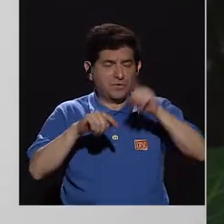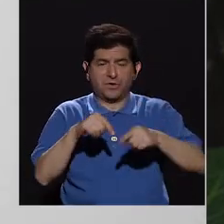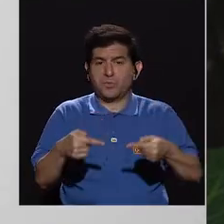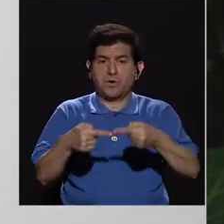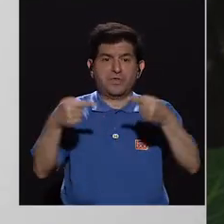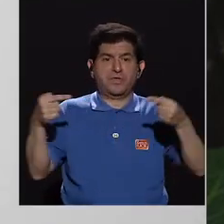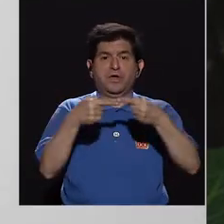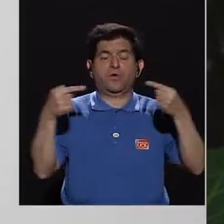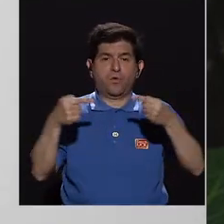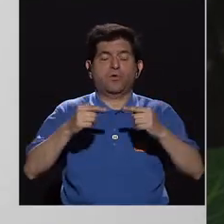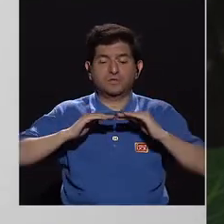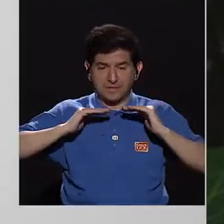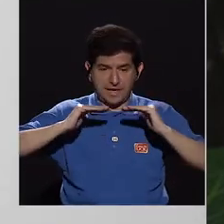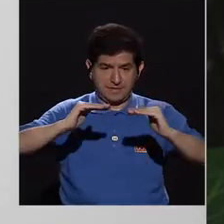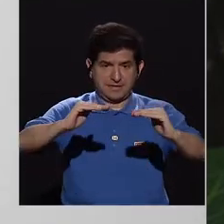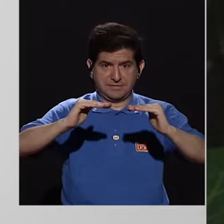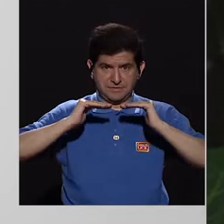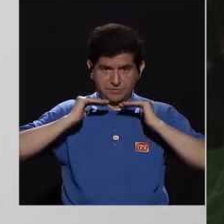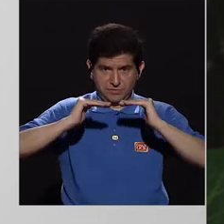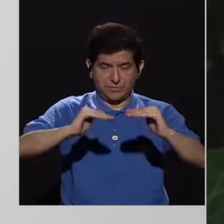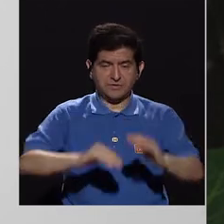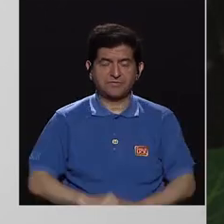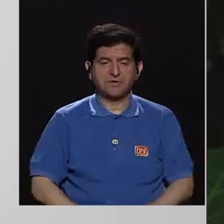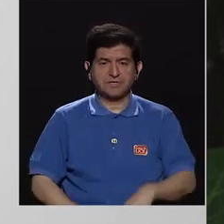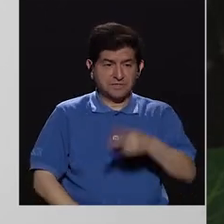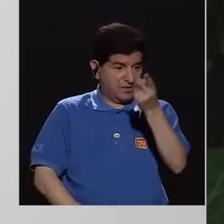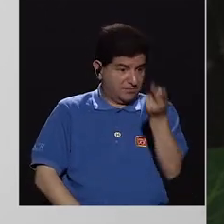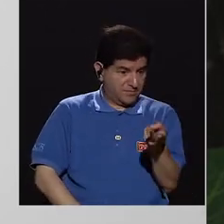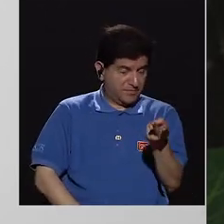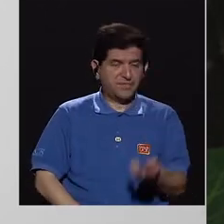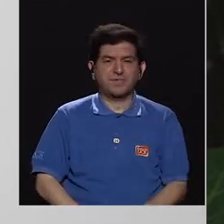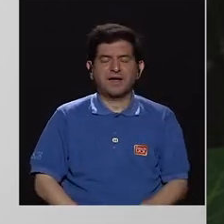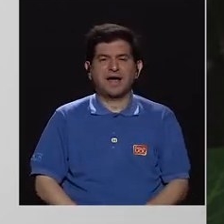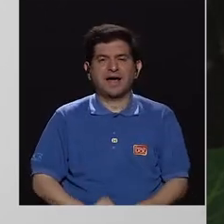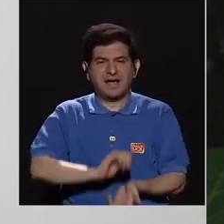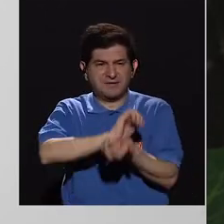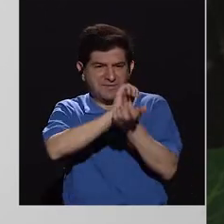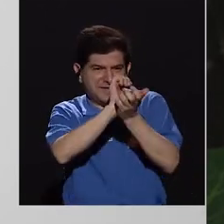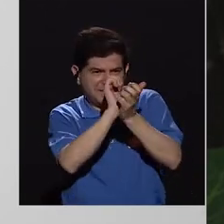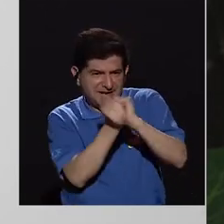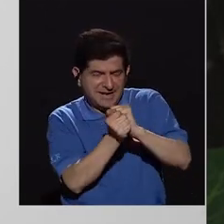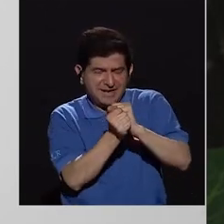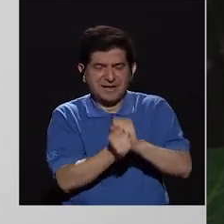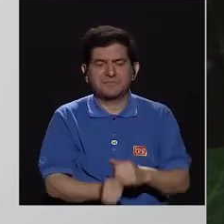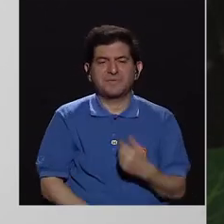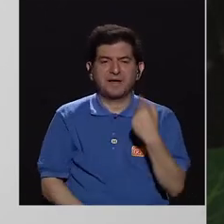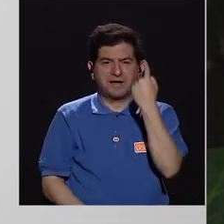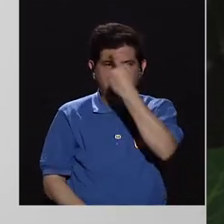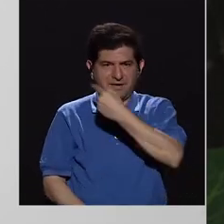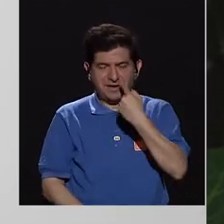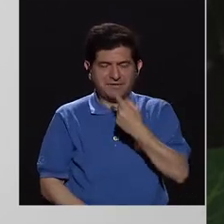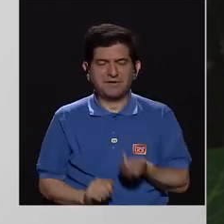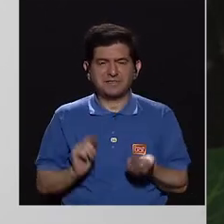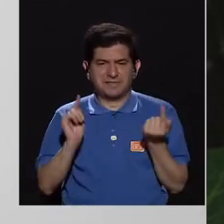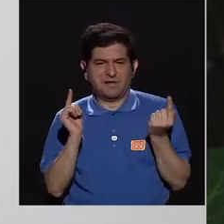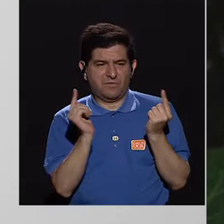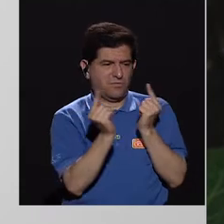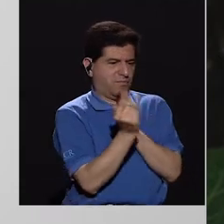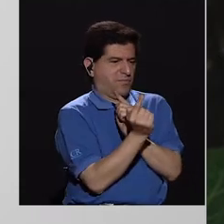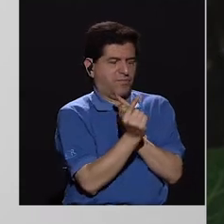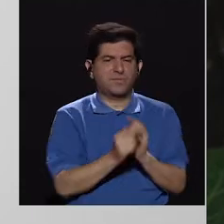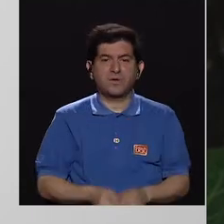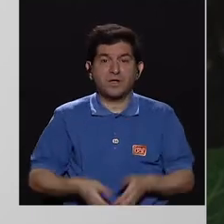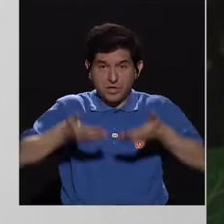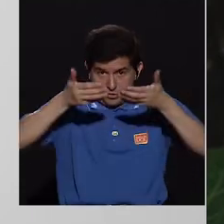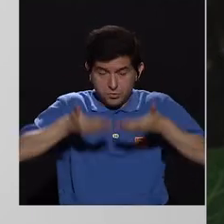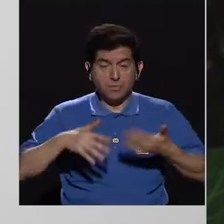no puede estar en contra de la superficie donde se encuentra. Entonces vamos a tener que rotar la cabeza demasiado y durante demasiado tiempo.